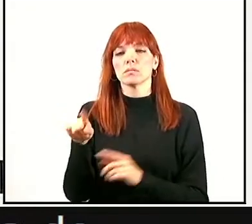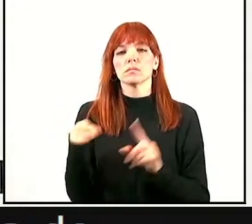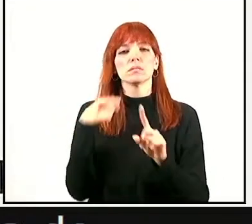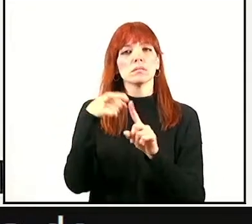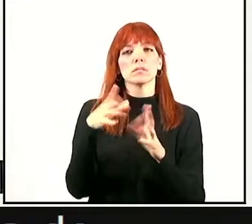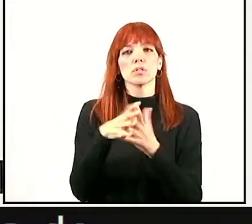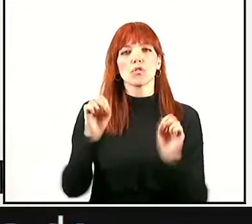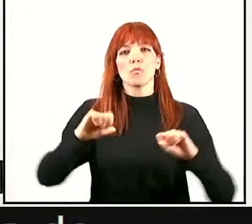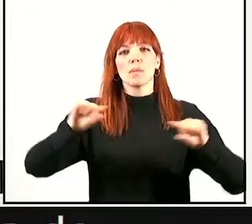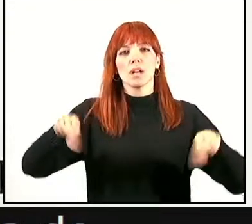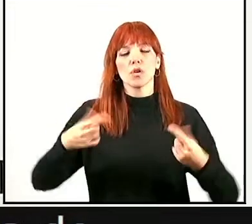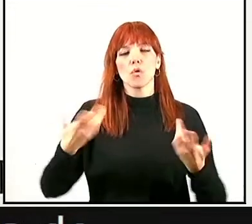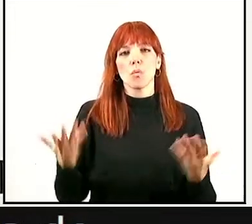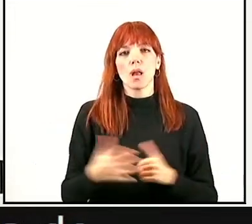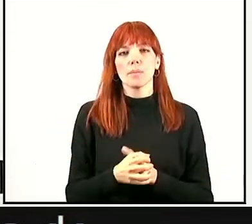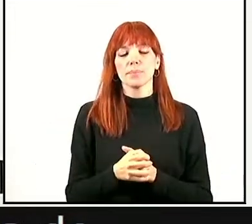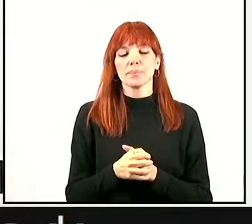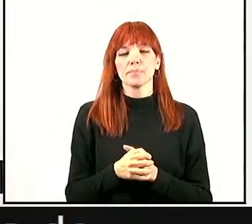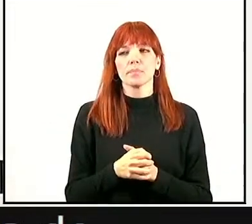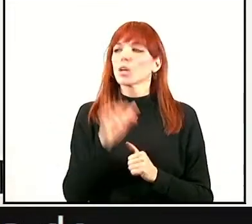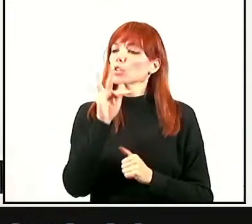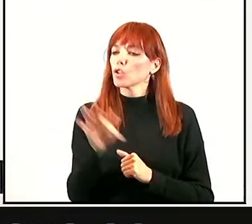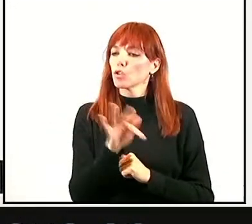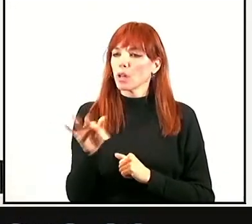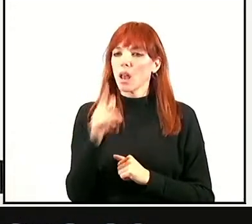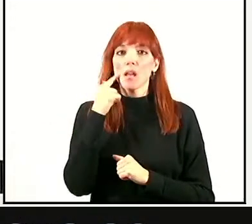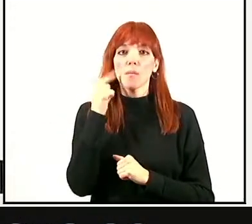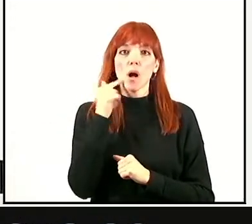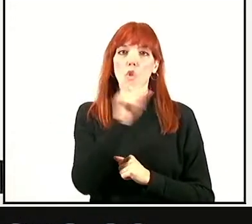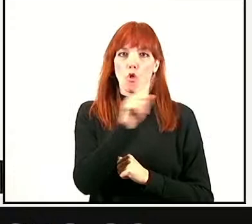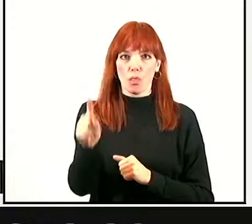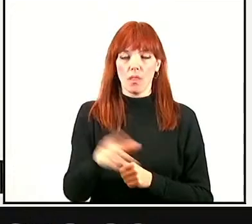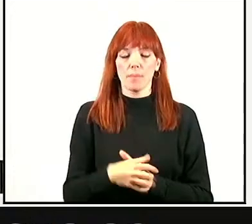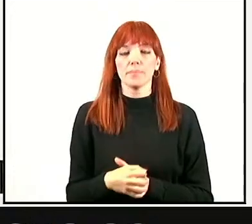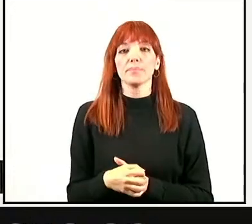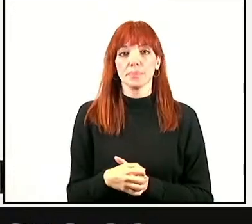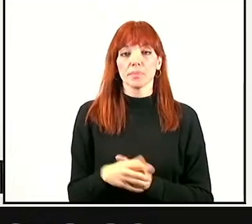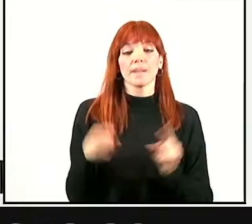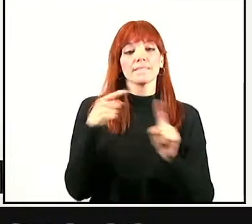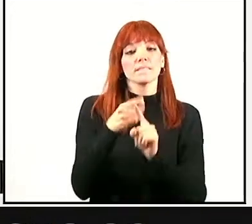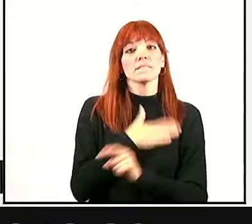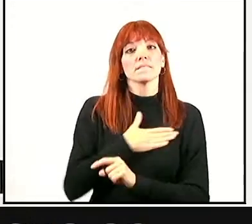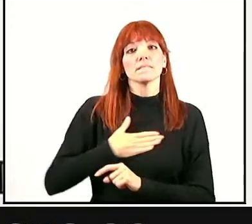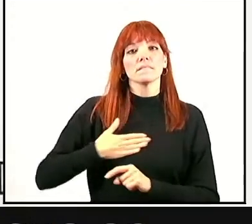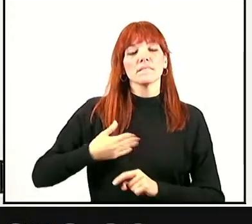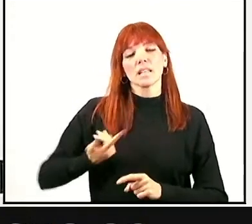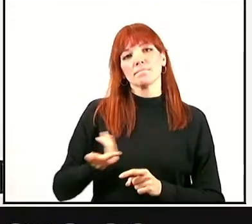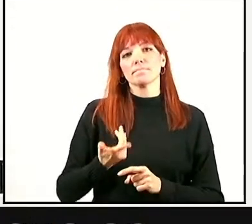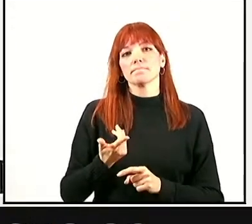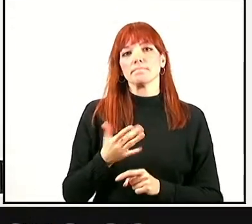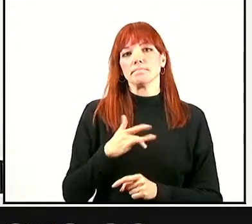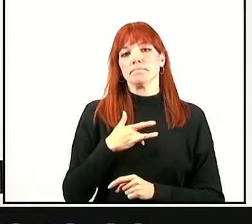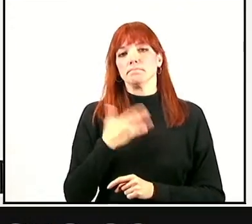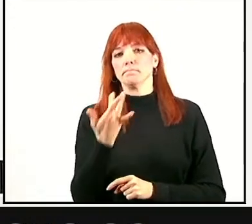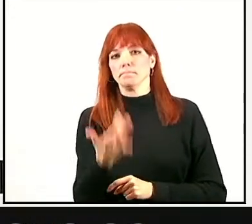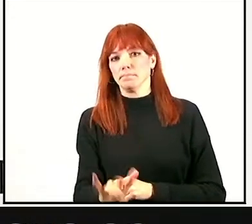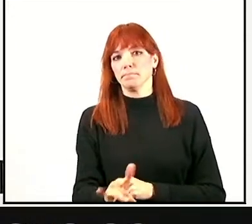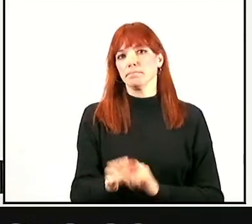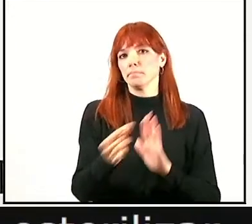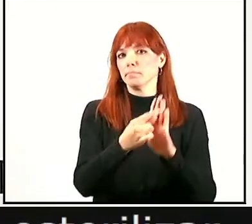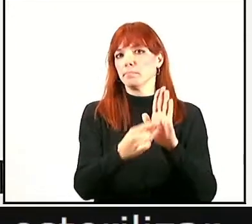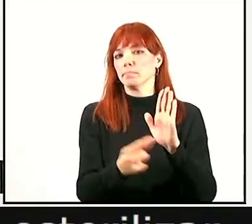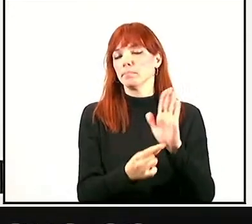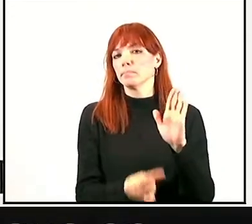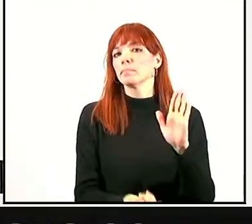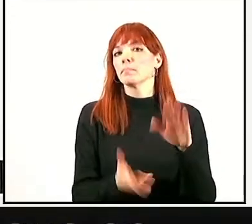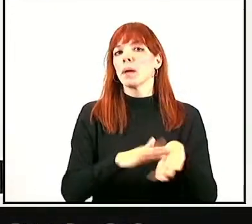en concreto serán 11 entidades? Se pretende instrumentalizar las condiciones de una línea de préstamos a favor